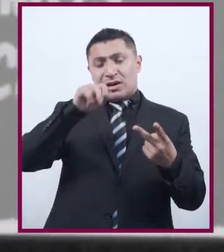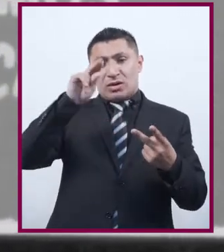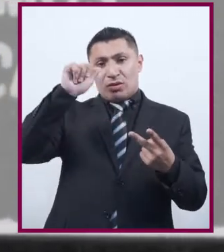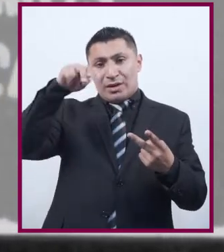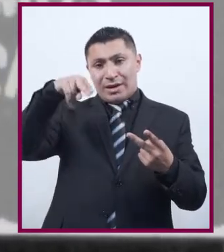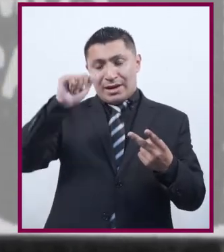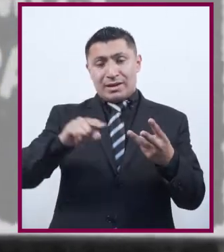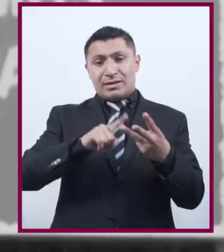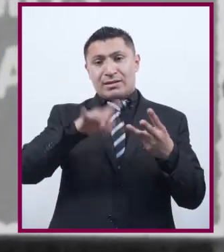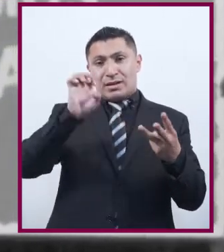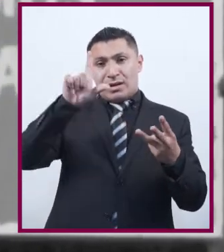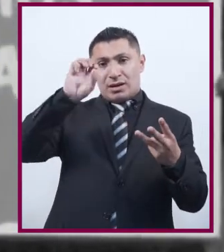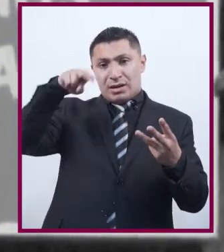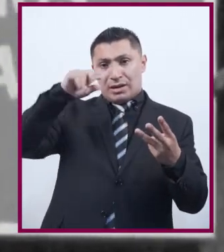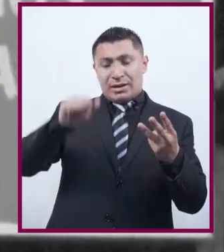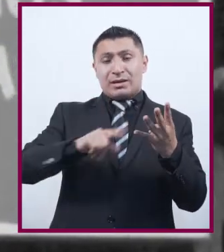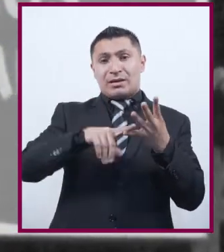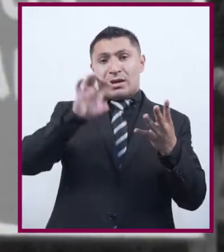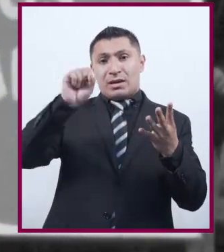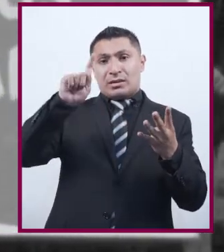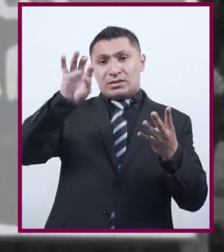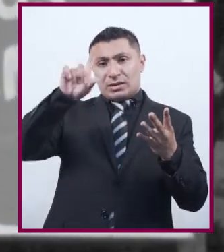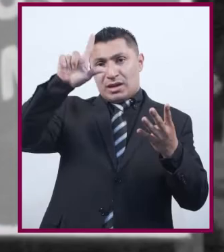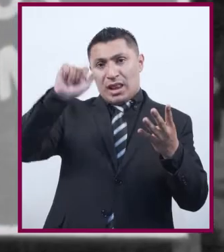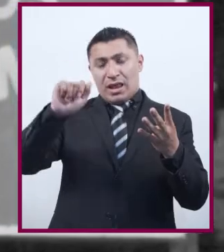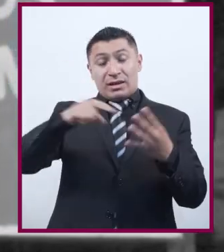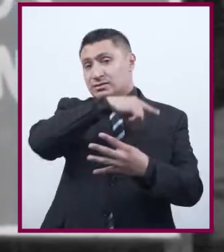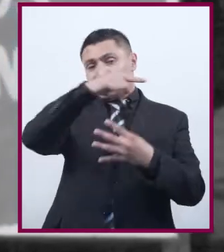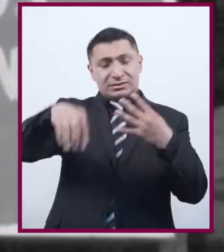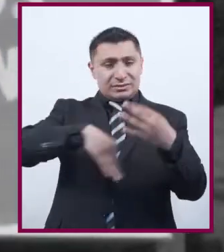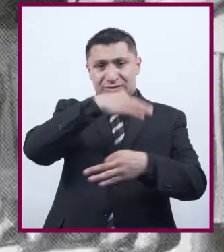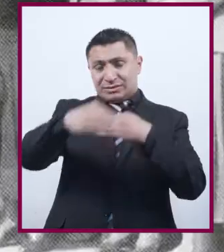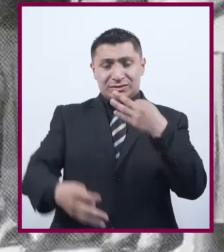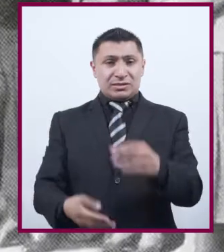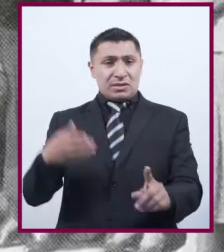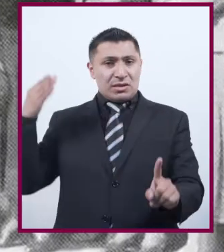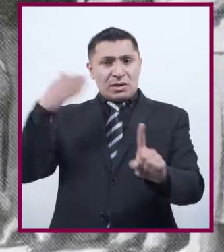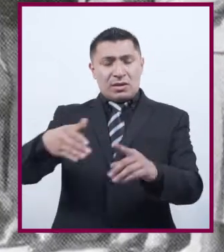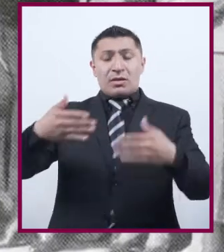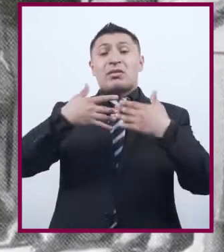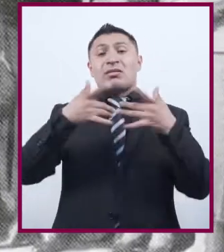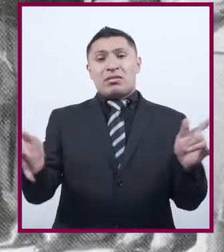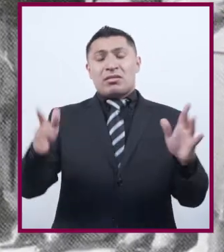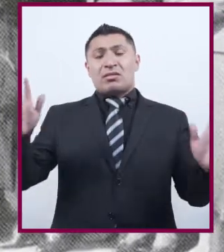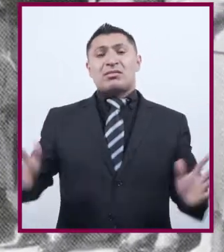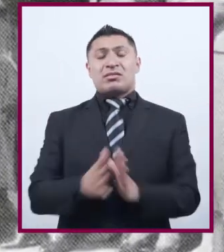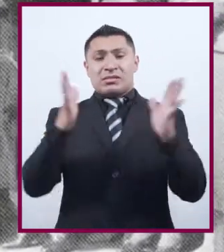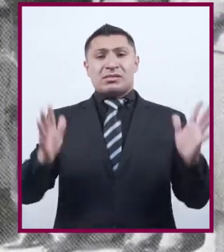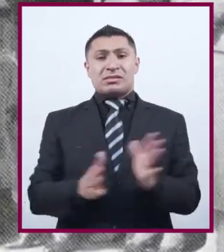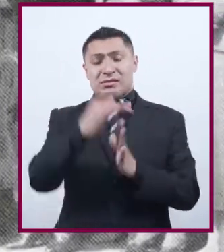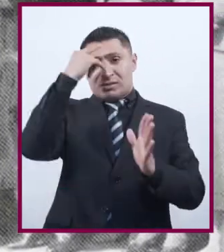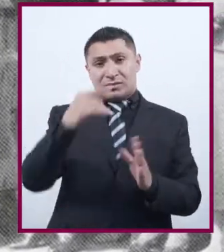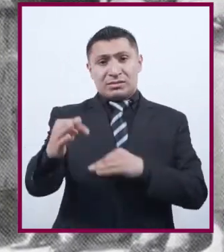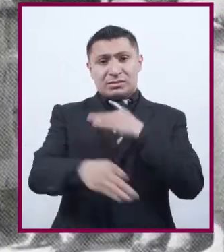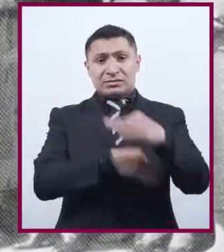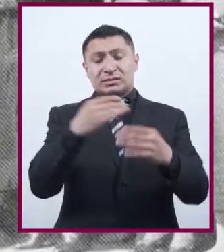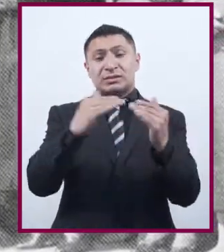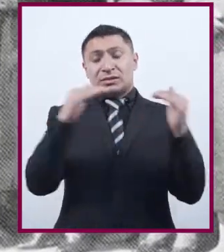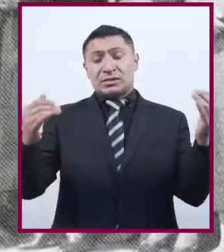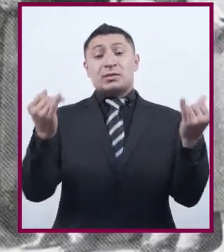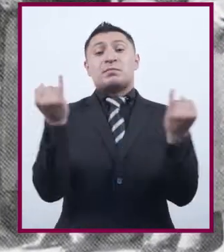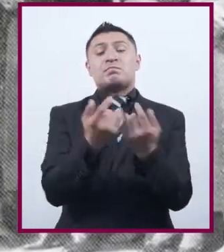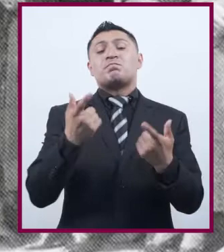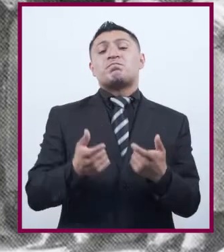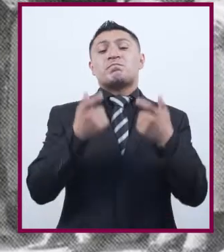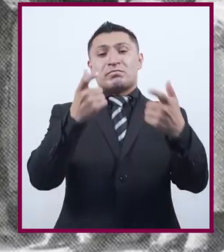Elena Torres y Estela Carrasco, todas buscando abrir canales de participación para lograr igualdad salarial, seguridad